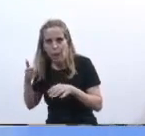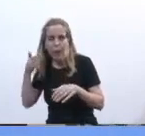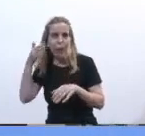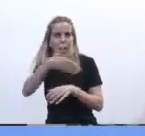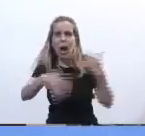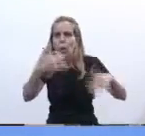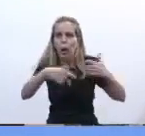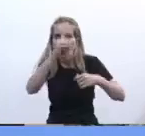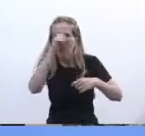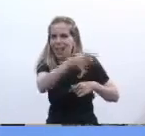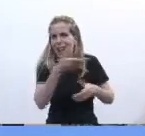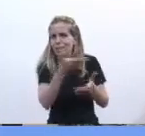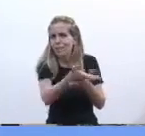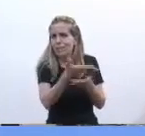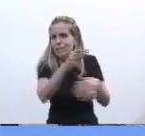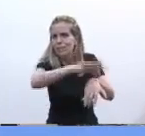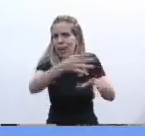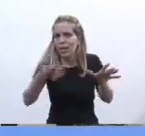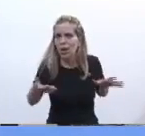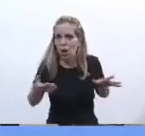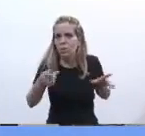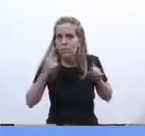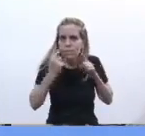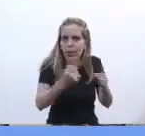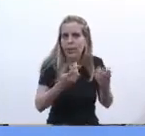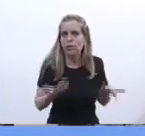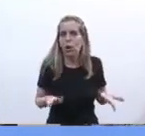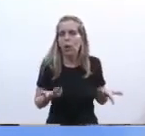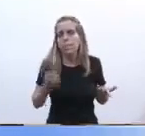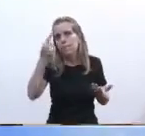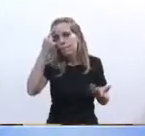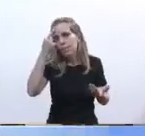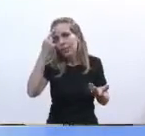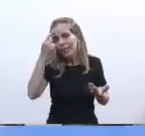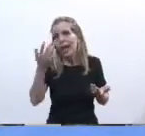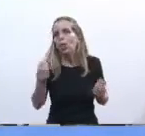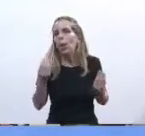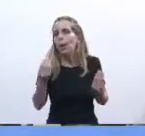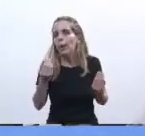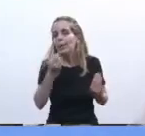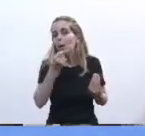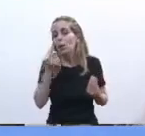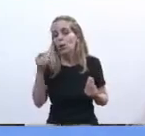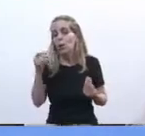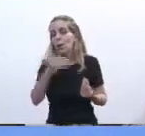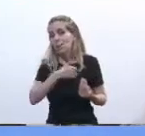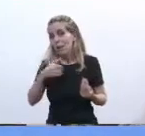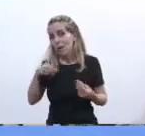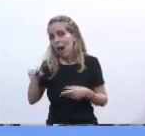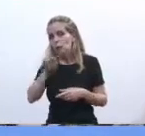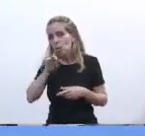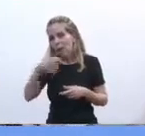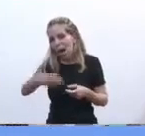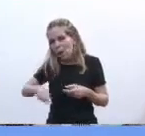atención los chicos que con la muerte de su madre por abortos